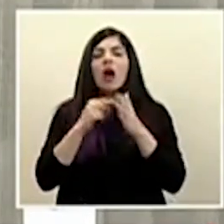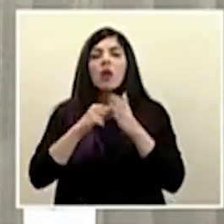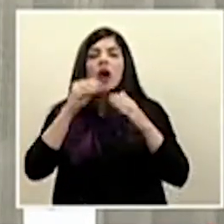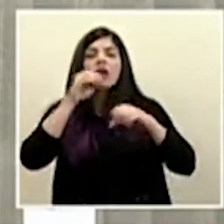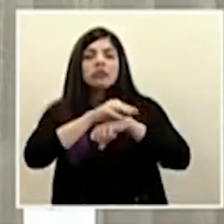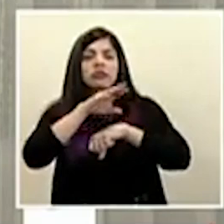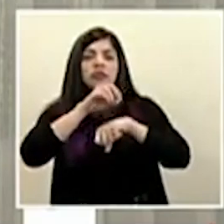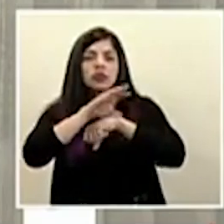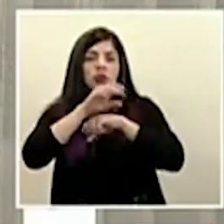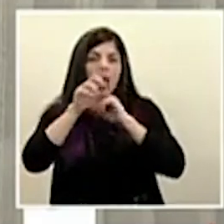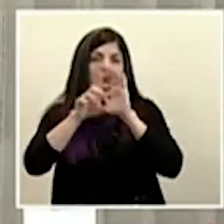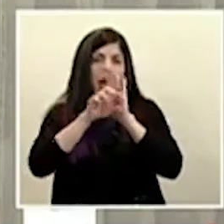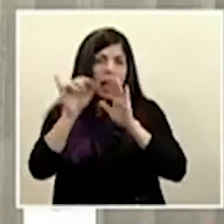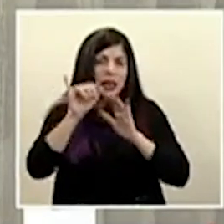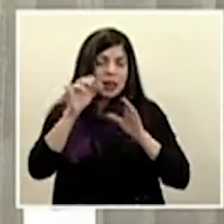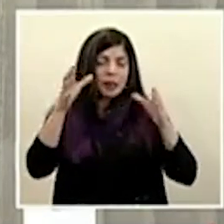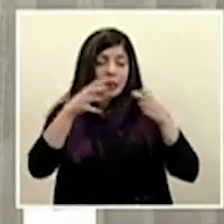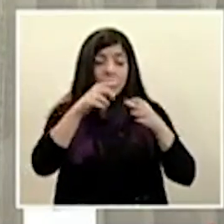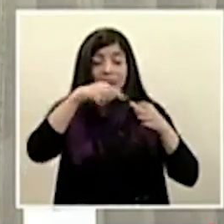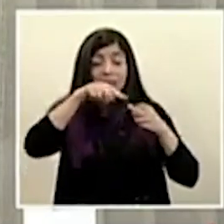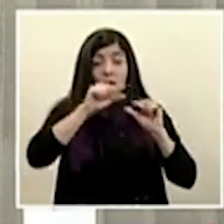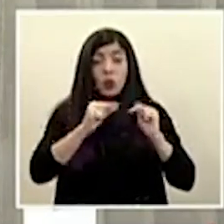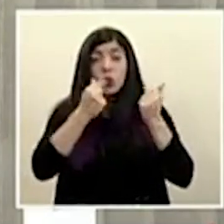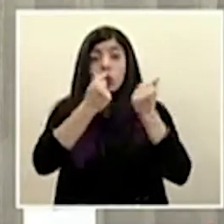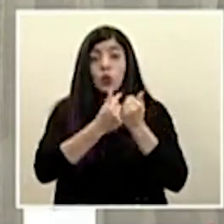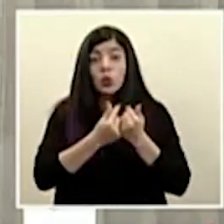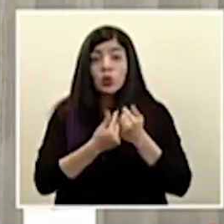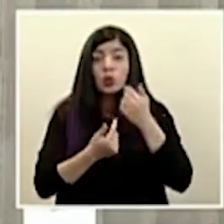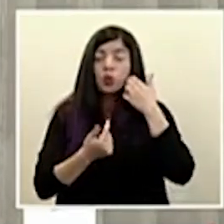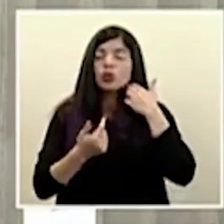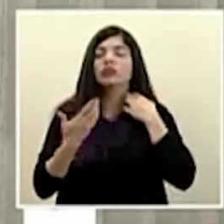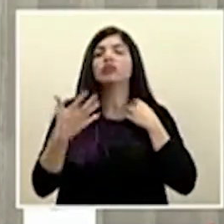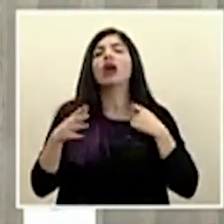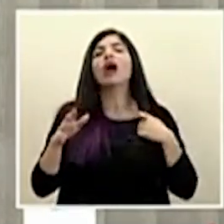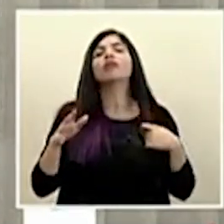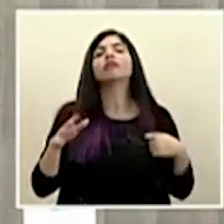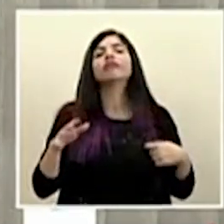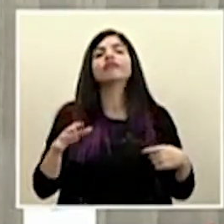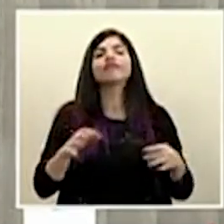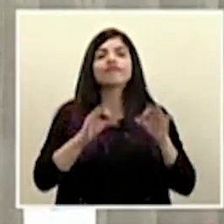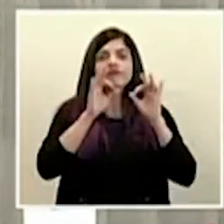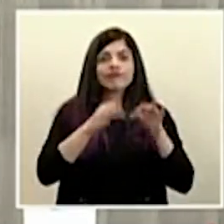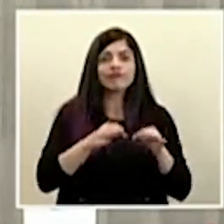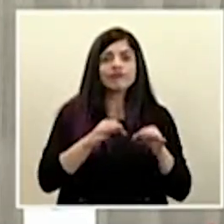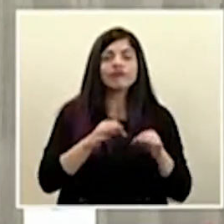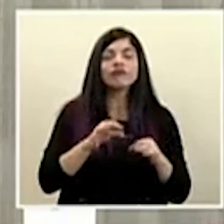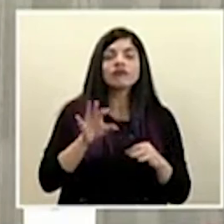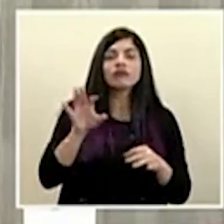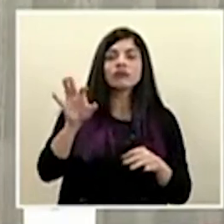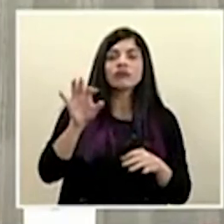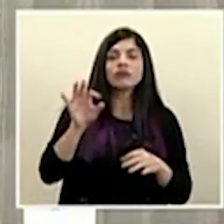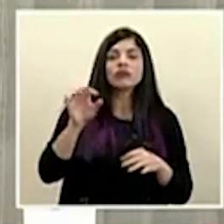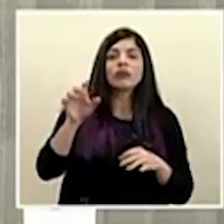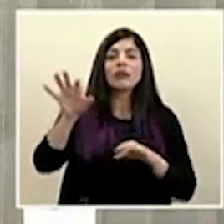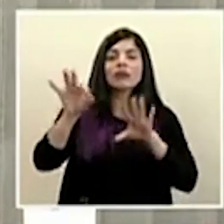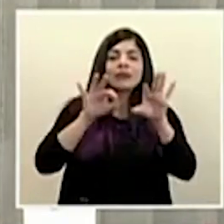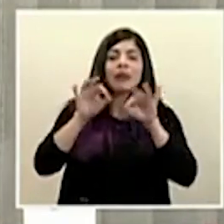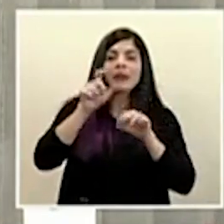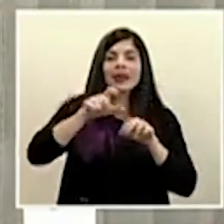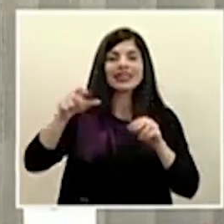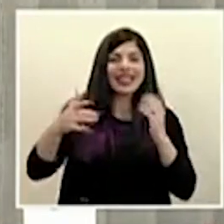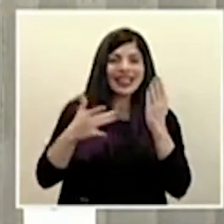asesoría legal. Ese grupo ha dispuesto o ha asignado a mandos